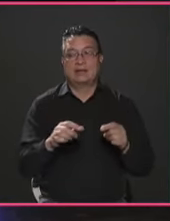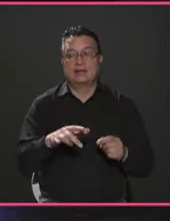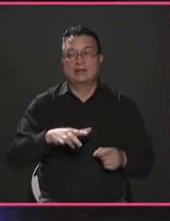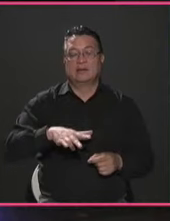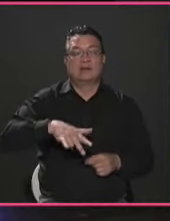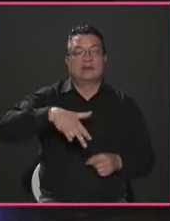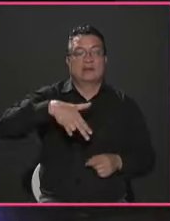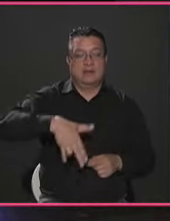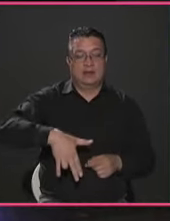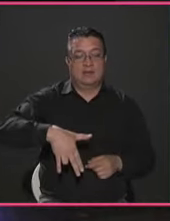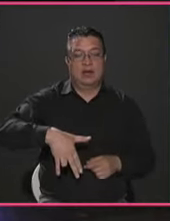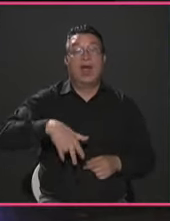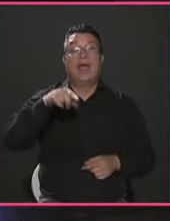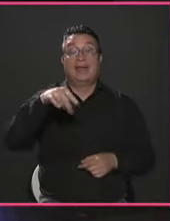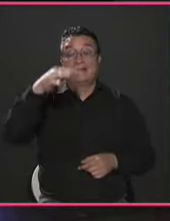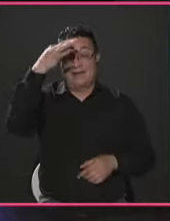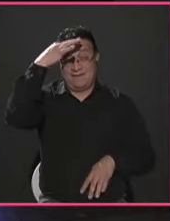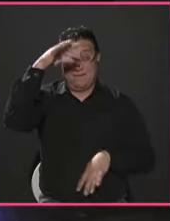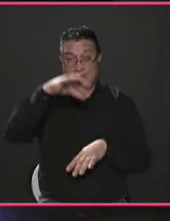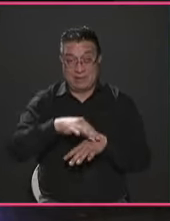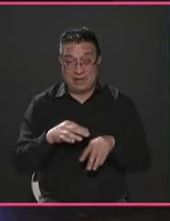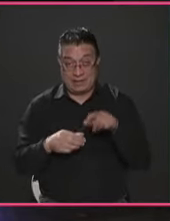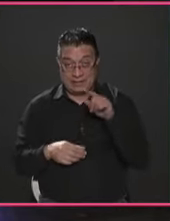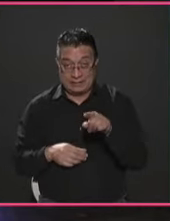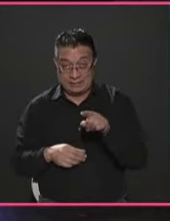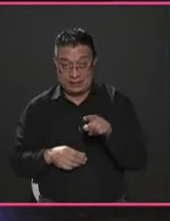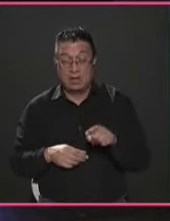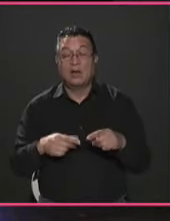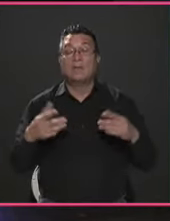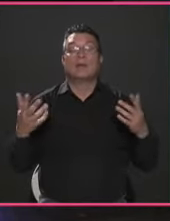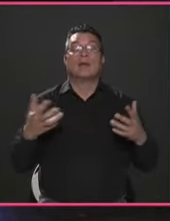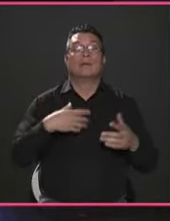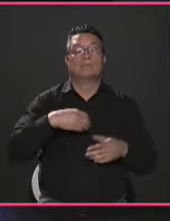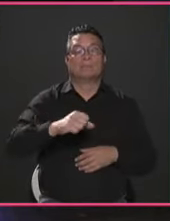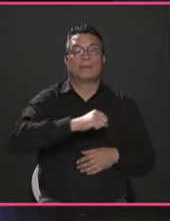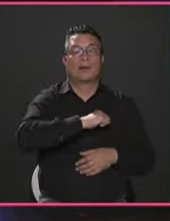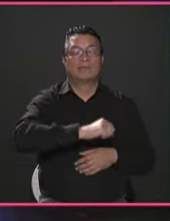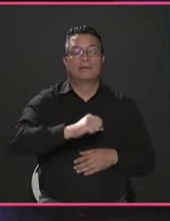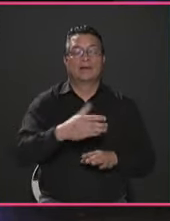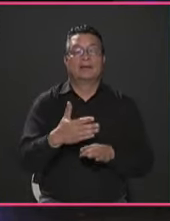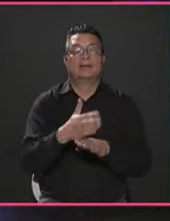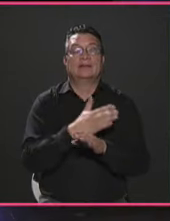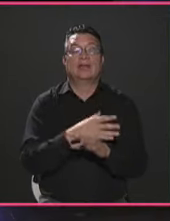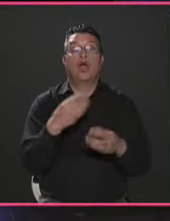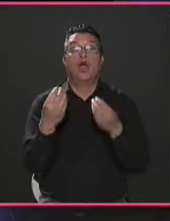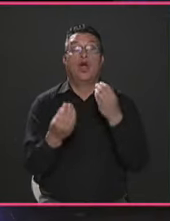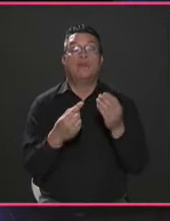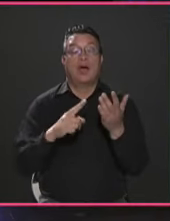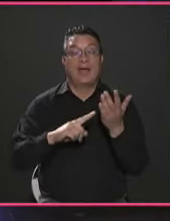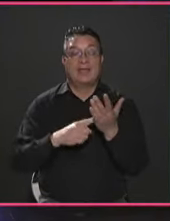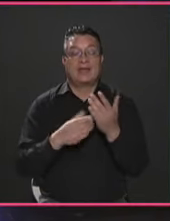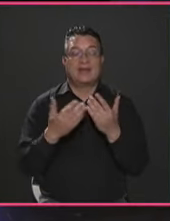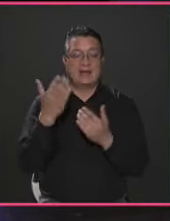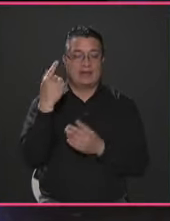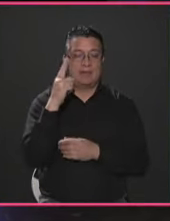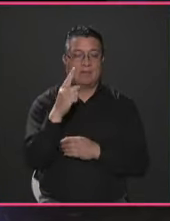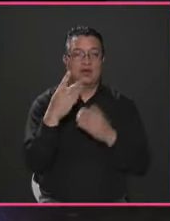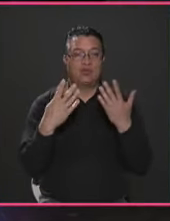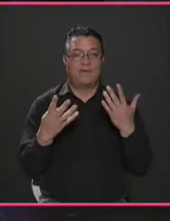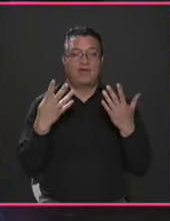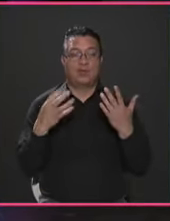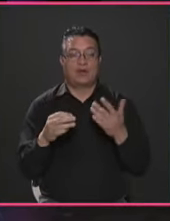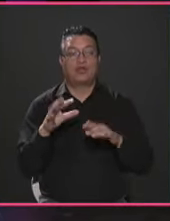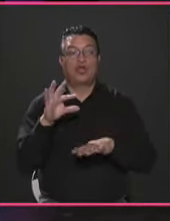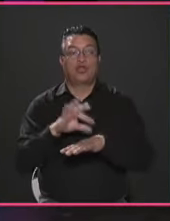diariamente esta enfermedad se previene con una técnica que se desarrolló en los años 40 por el Dr